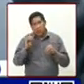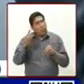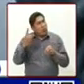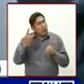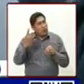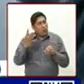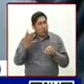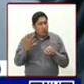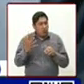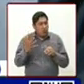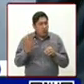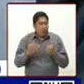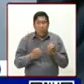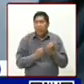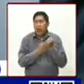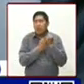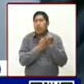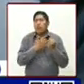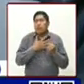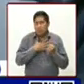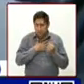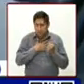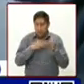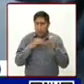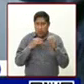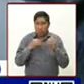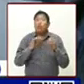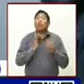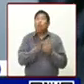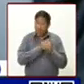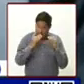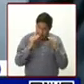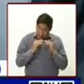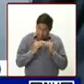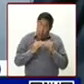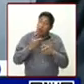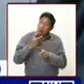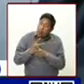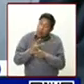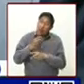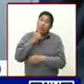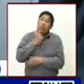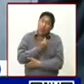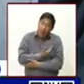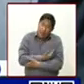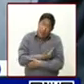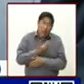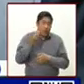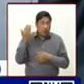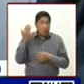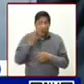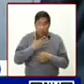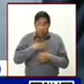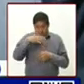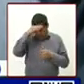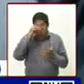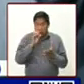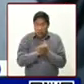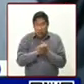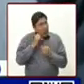de mi hogar. Él ayudaba, él cuidaba a mis hijas, también estaba trabajando.